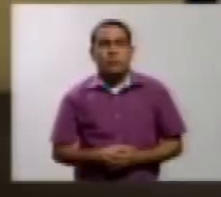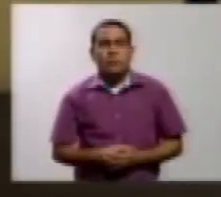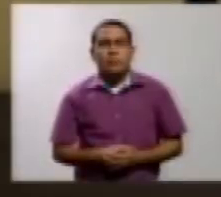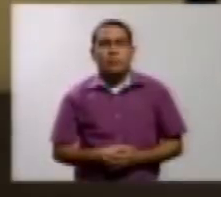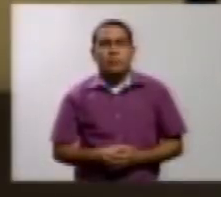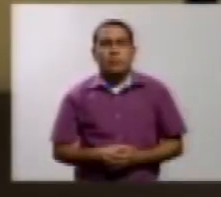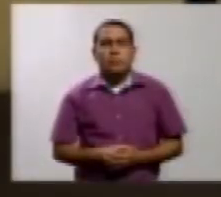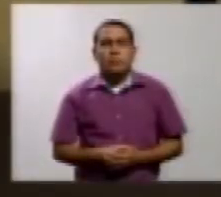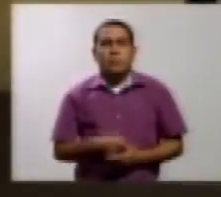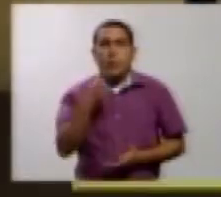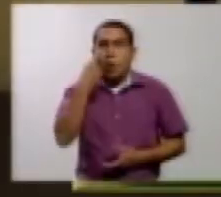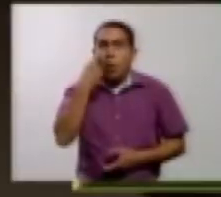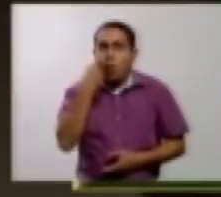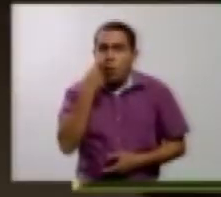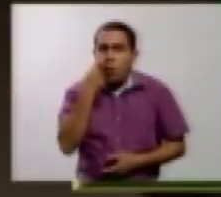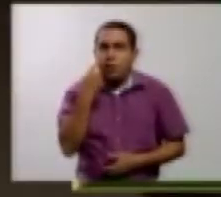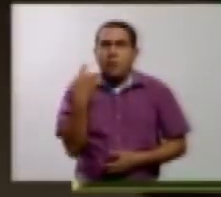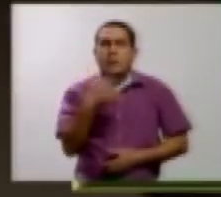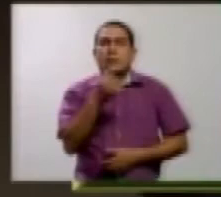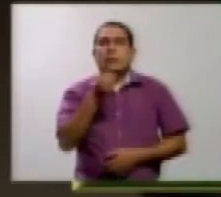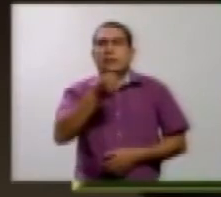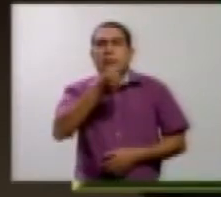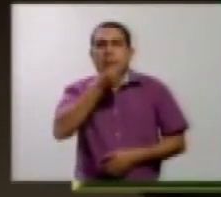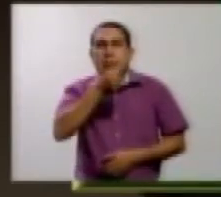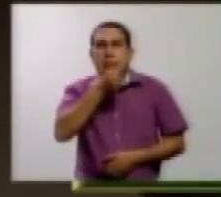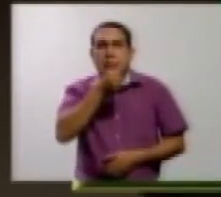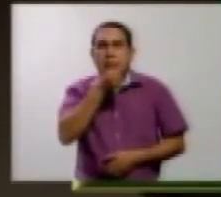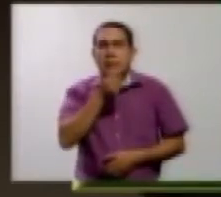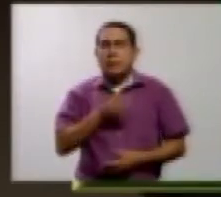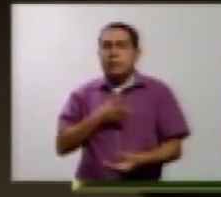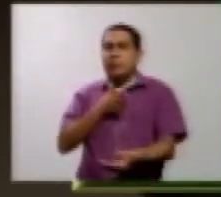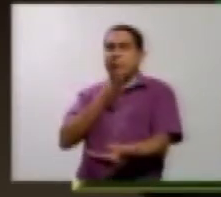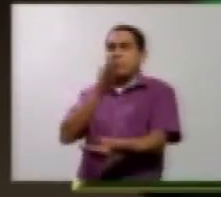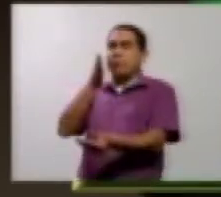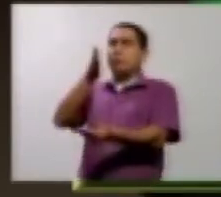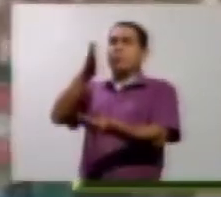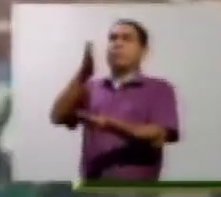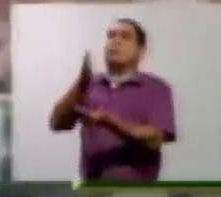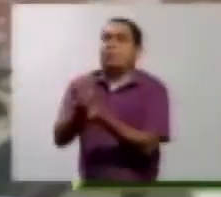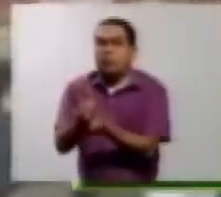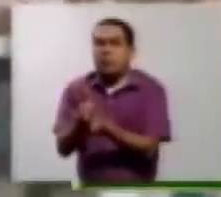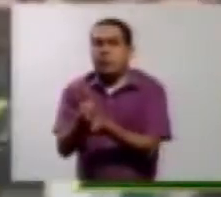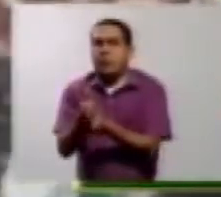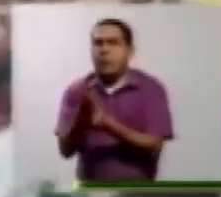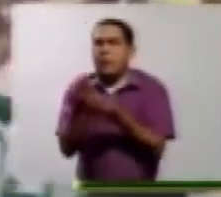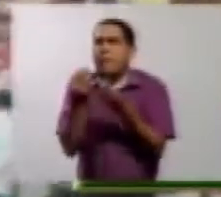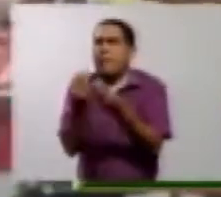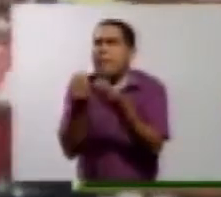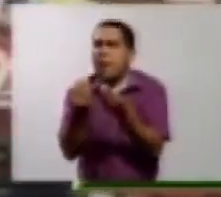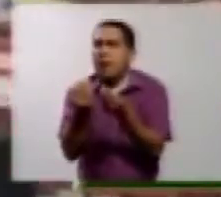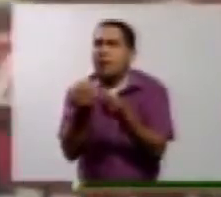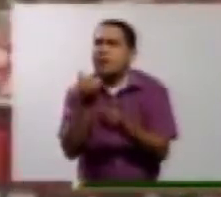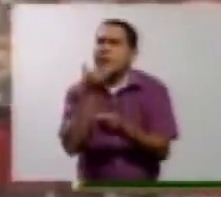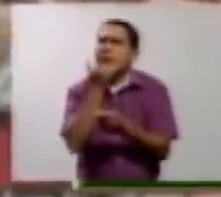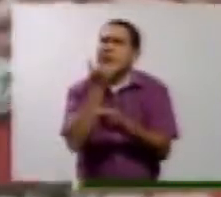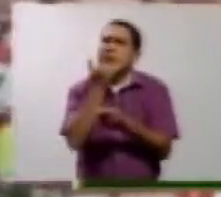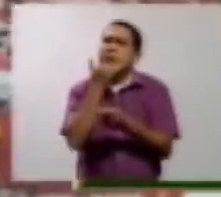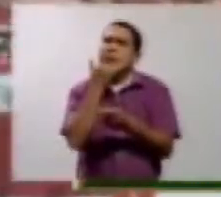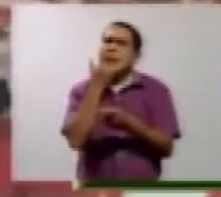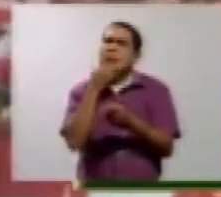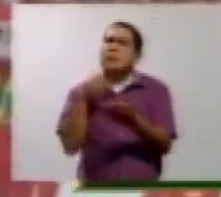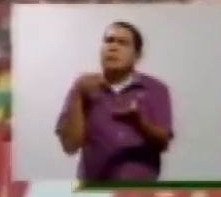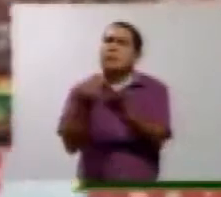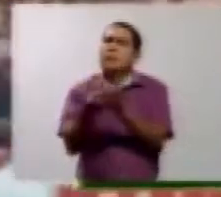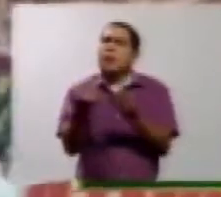Y prívense. Las noticias llegó hasta el Palacio del Verdugajo para averiguar qué pasó con la plata